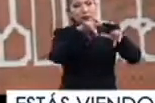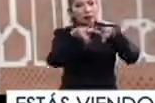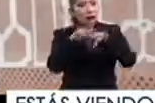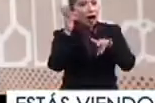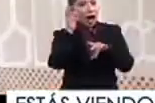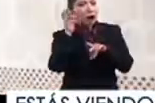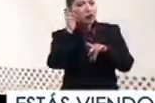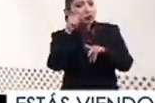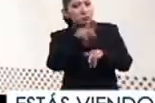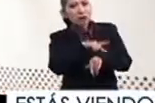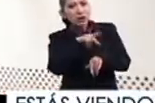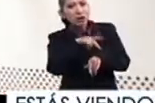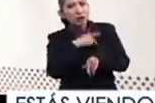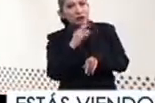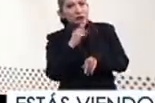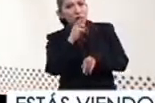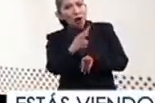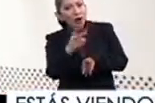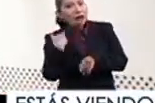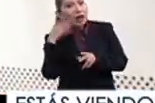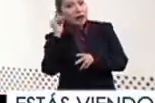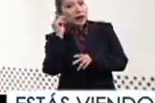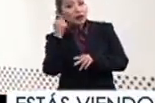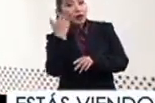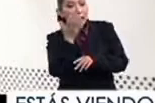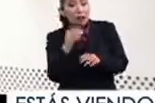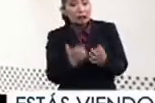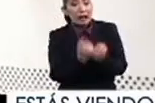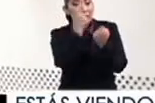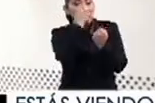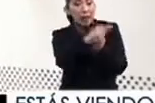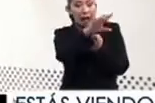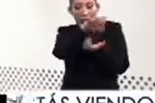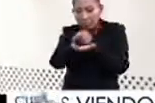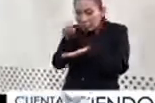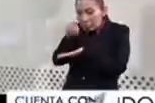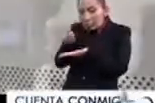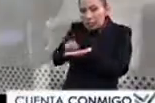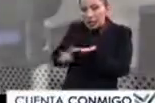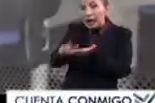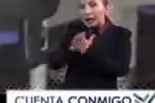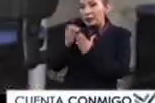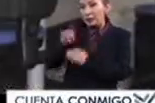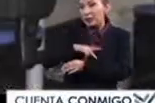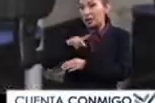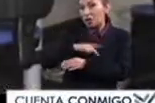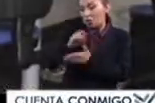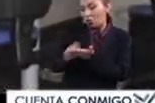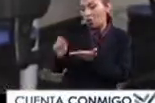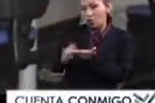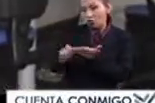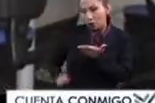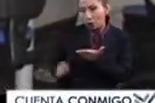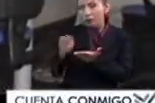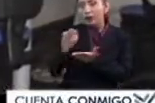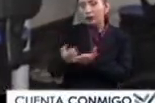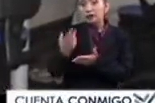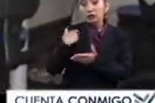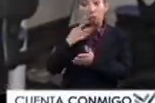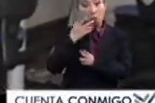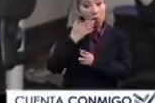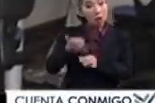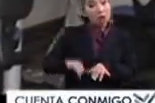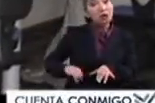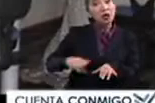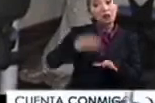digo, de grabaciones mías, y las estoy tratando de recuperar para ese libro. Pues me está sirviendo porque, mucho, sí. Pues es un recorrido